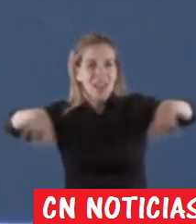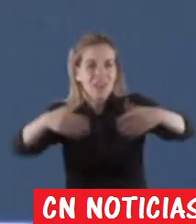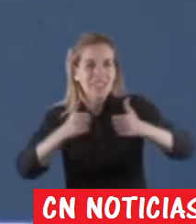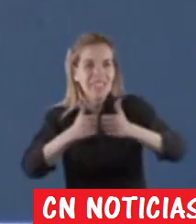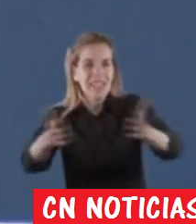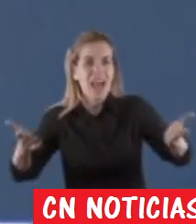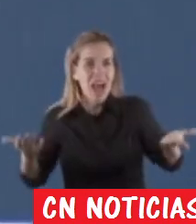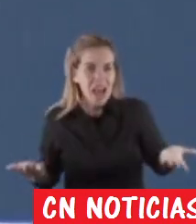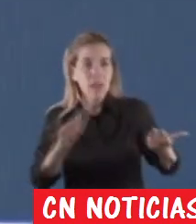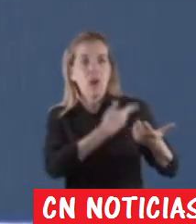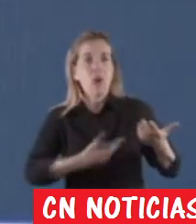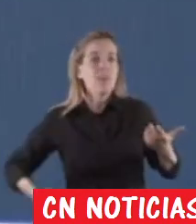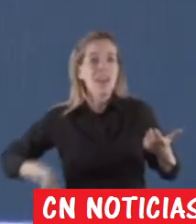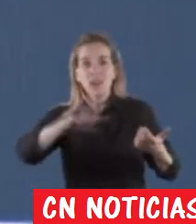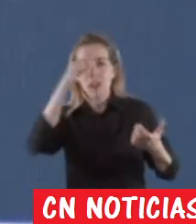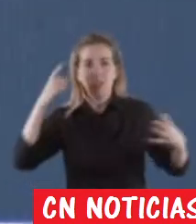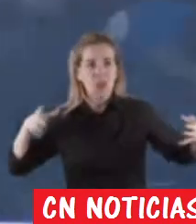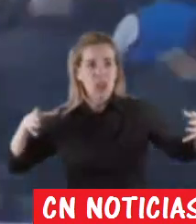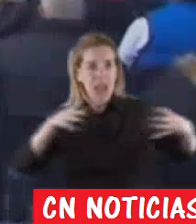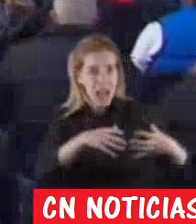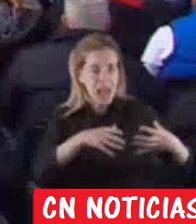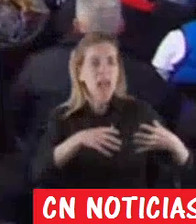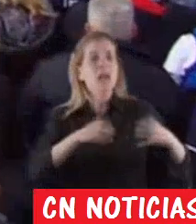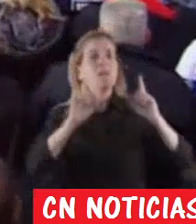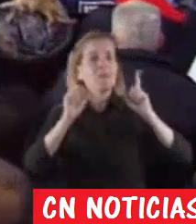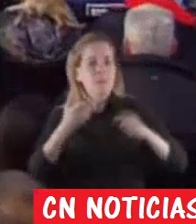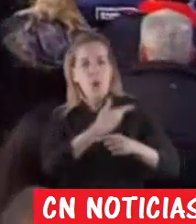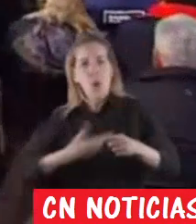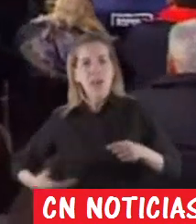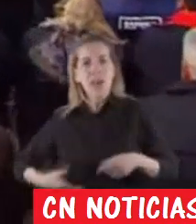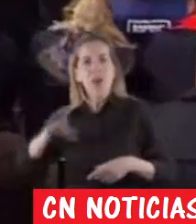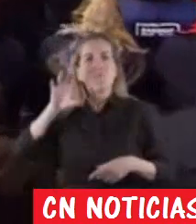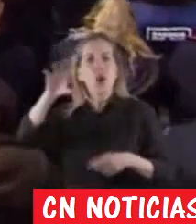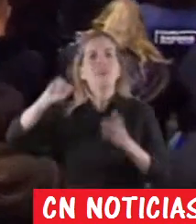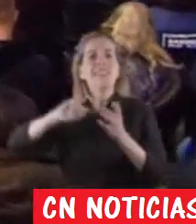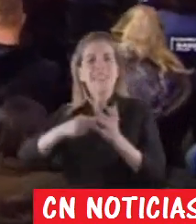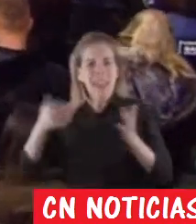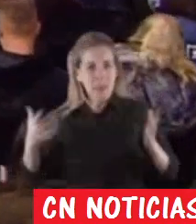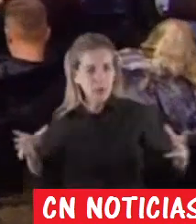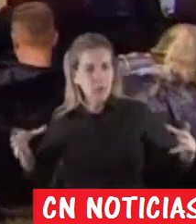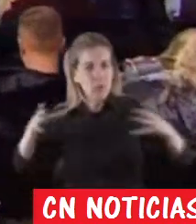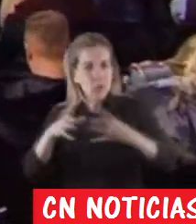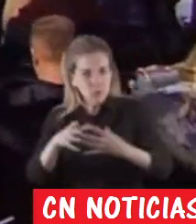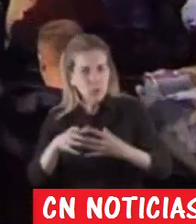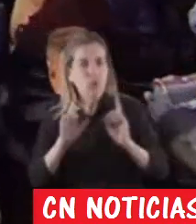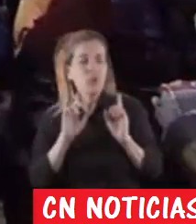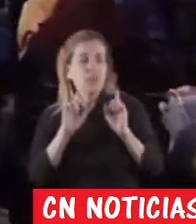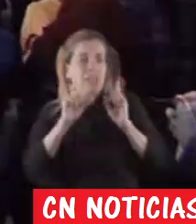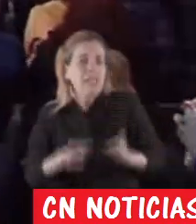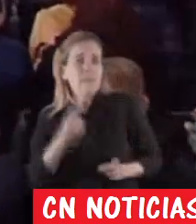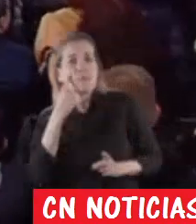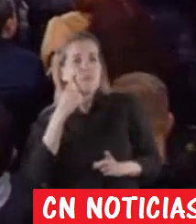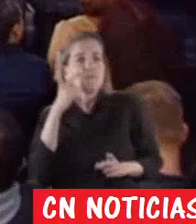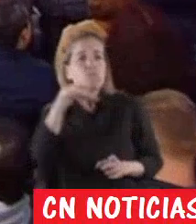por parte del Gobierno Nacional, por parte de nuestro gobierno de la provincia de Buenos Aires y por parte de cada uno de los